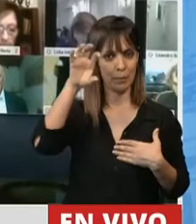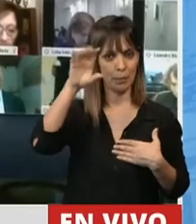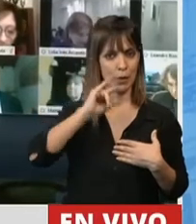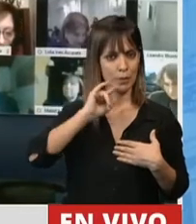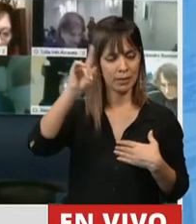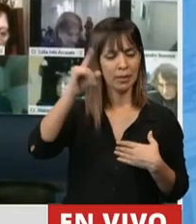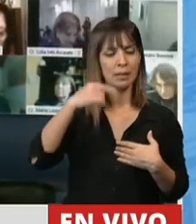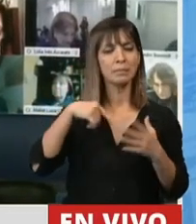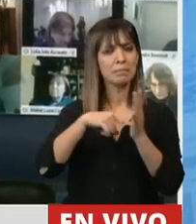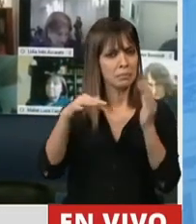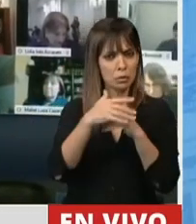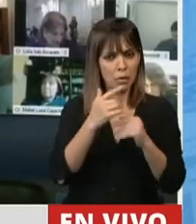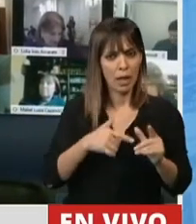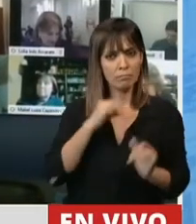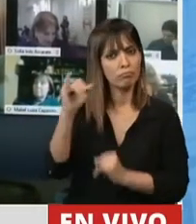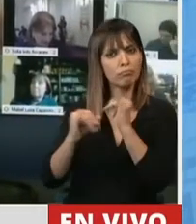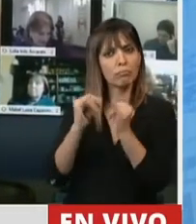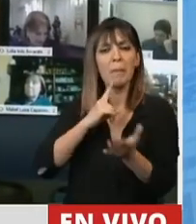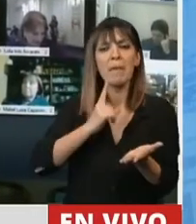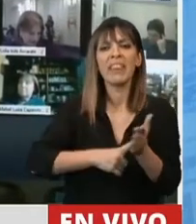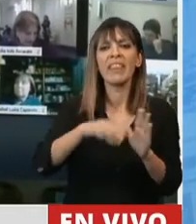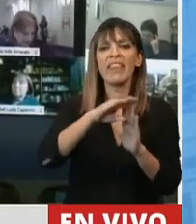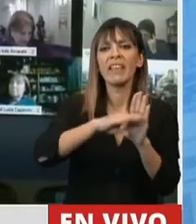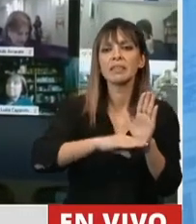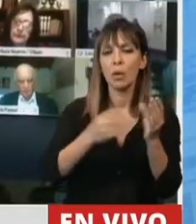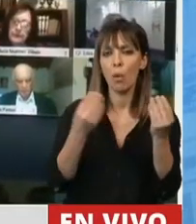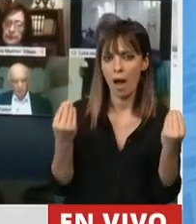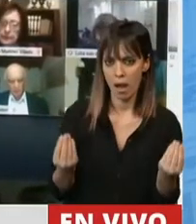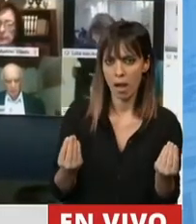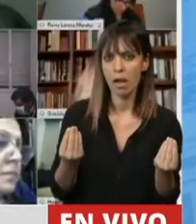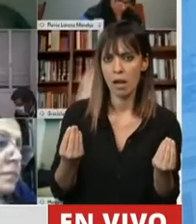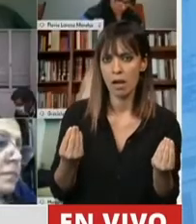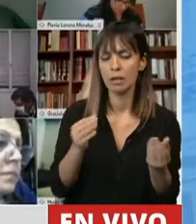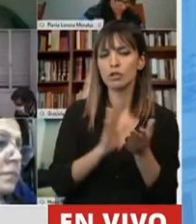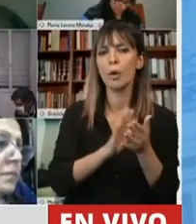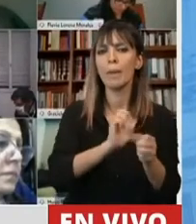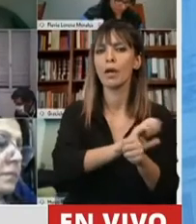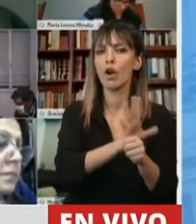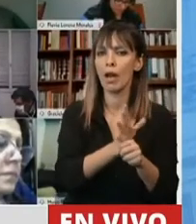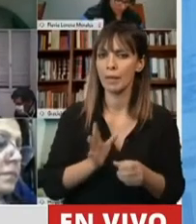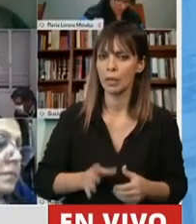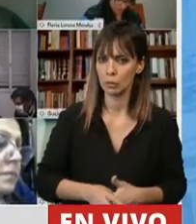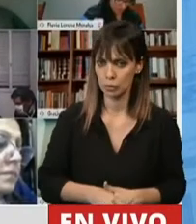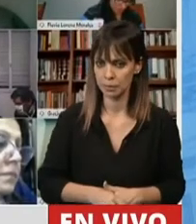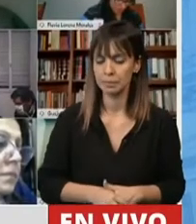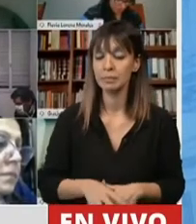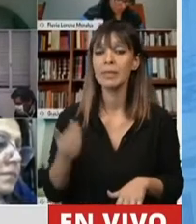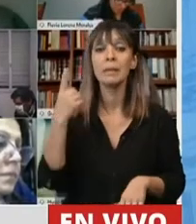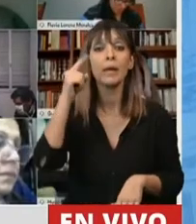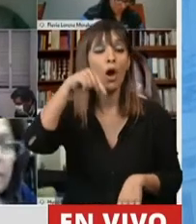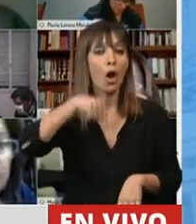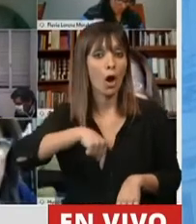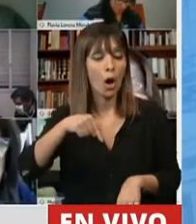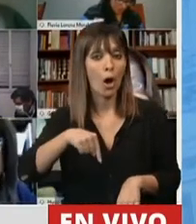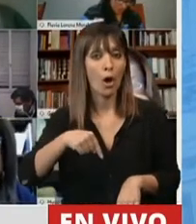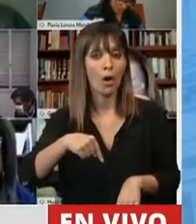nuestra localidad, las medidas que se están tomando con respecto a este virus desconocido. Pero hoy nos invita